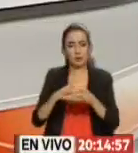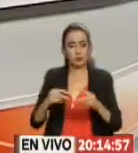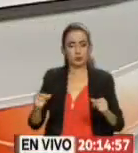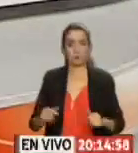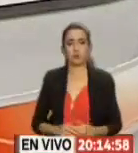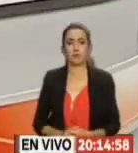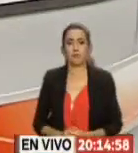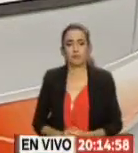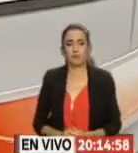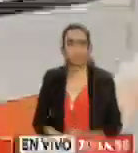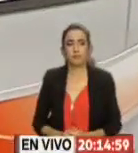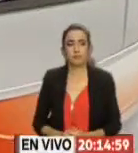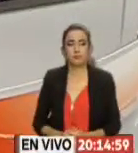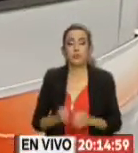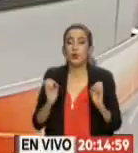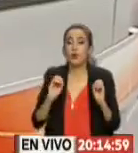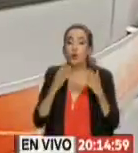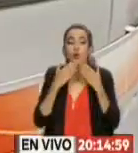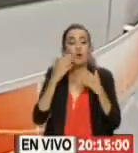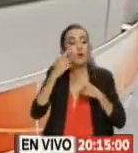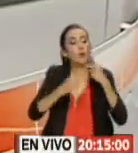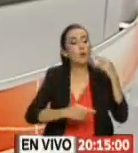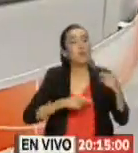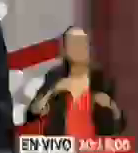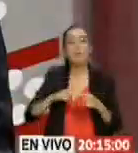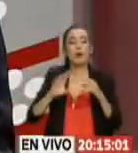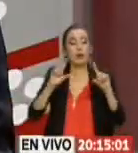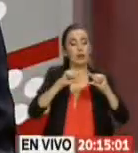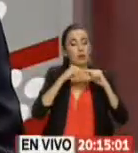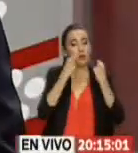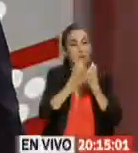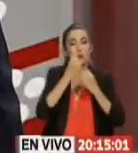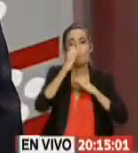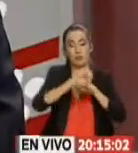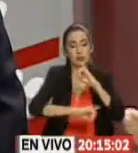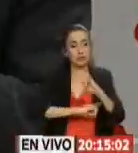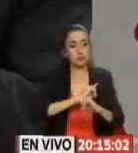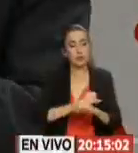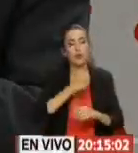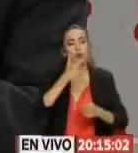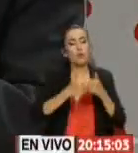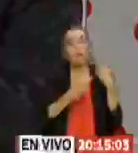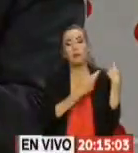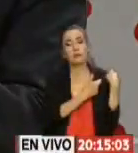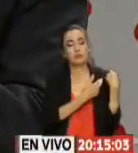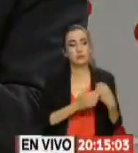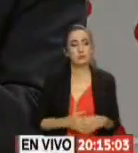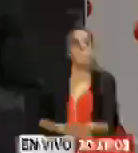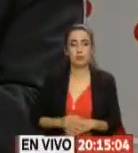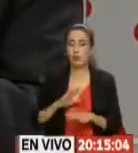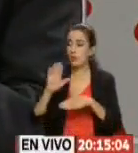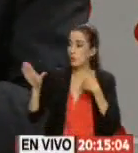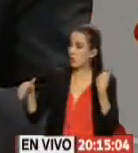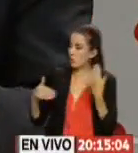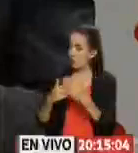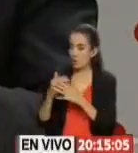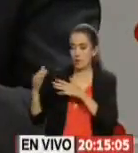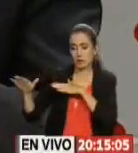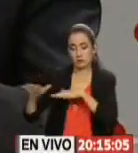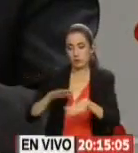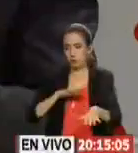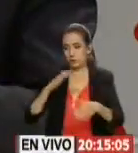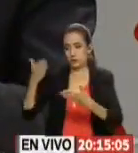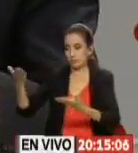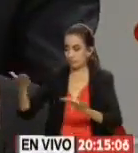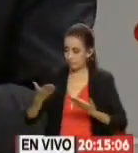¿cuán efectivo entonces resulta el trabajo de este Grupo Internacional de Contacto? Todas las acciones que la comunidad internacional haga son